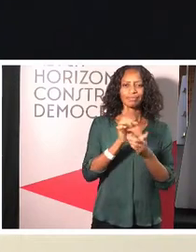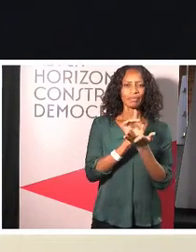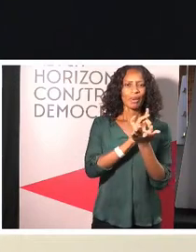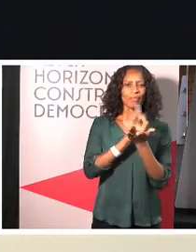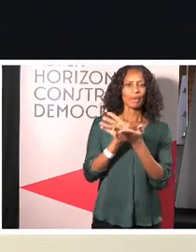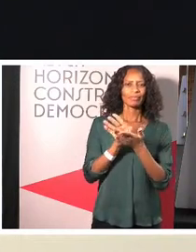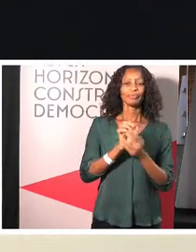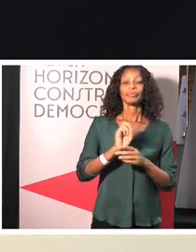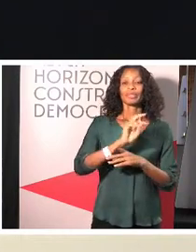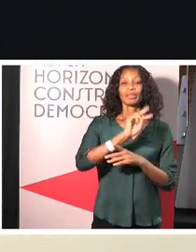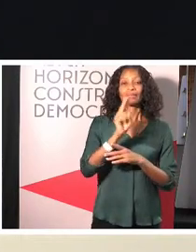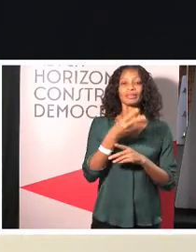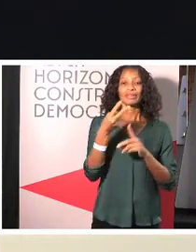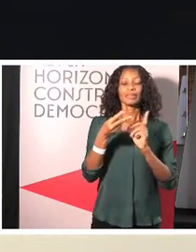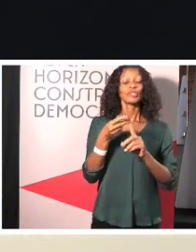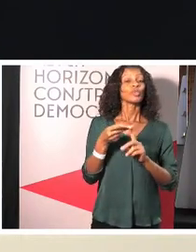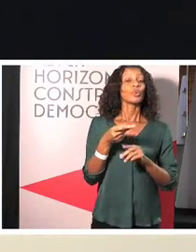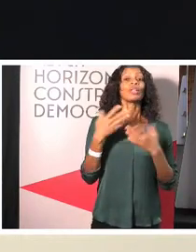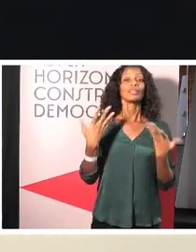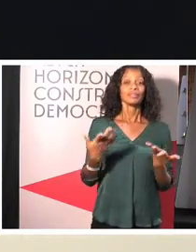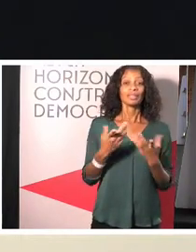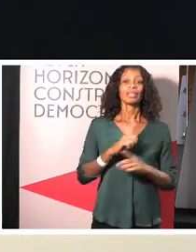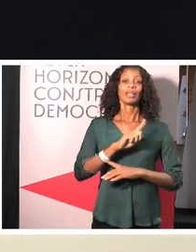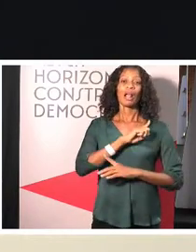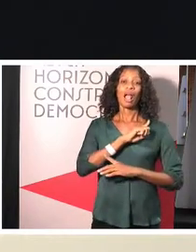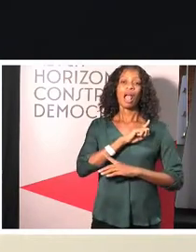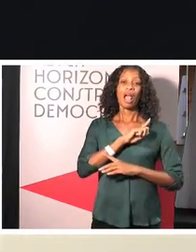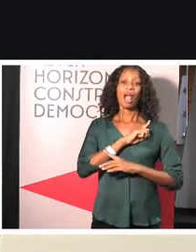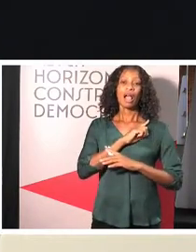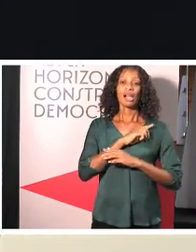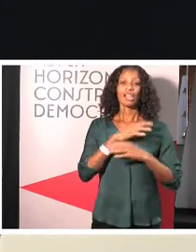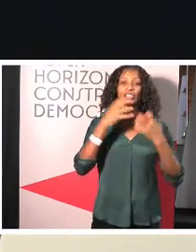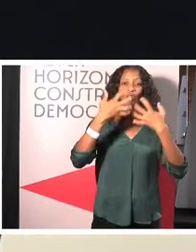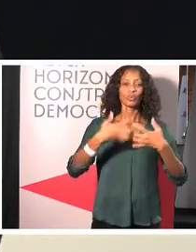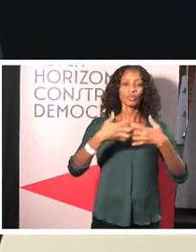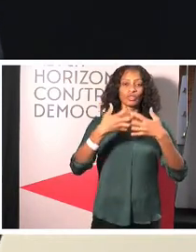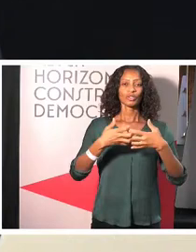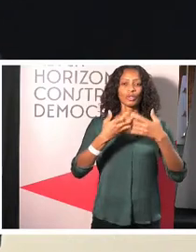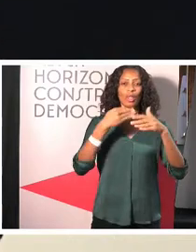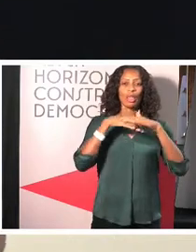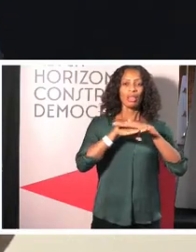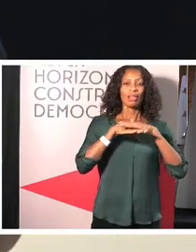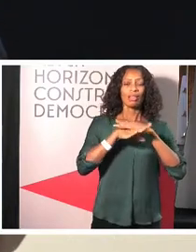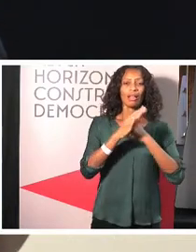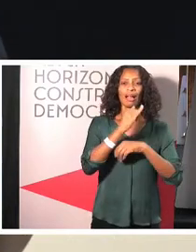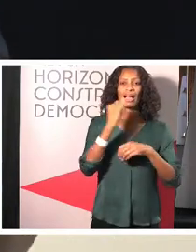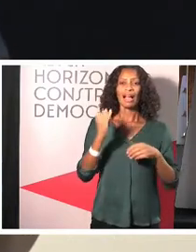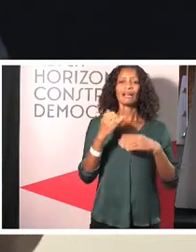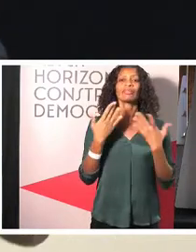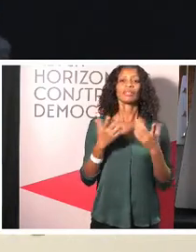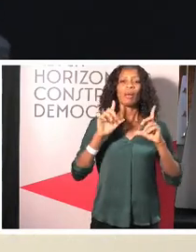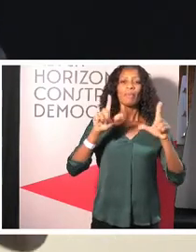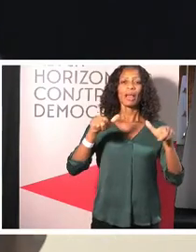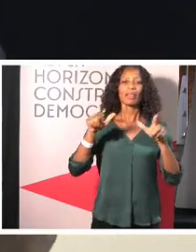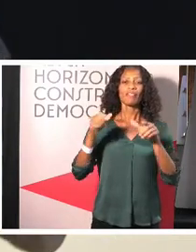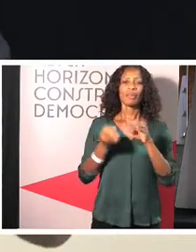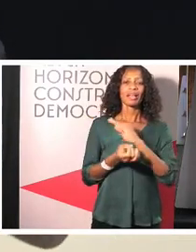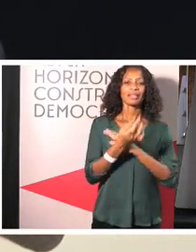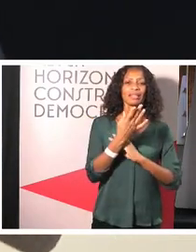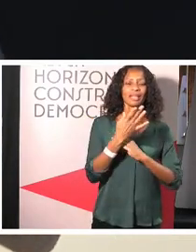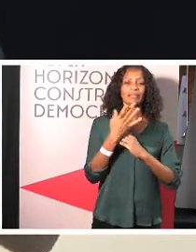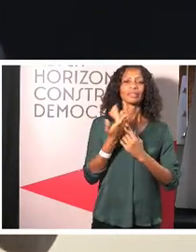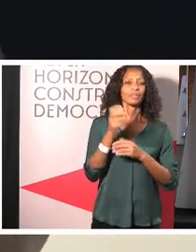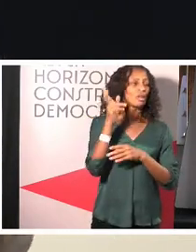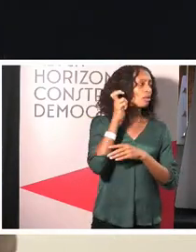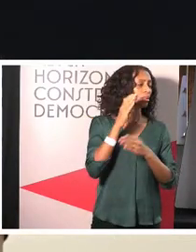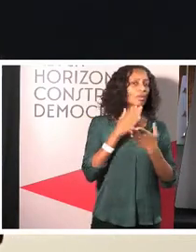La segunda era la creación de un ejército industrial de reserva creado vía plataformas, es decir, las plataformas... ¿se escucha bien